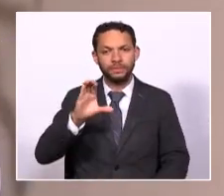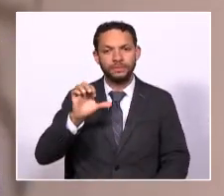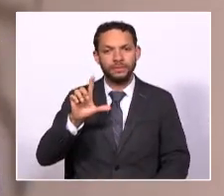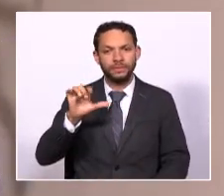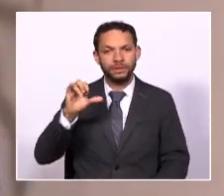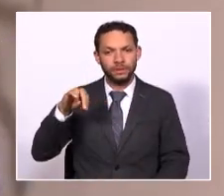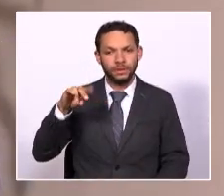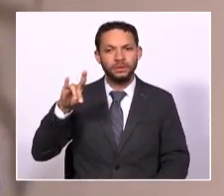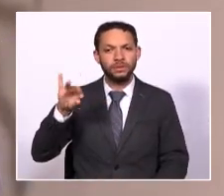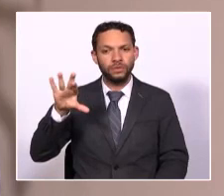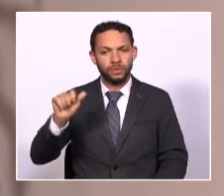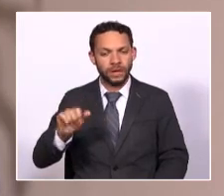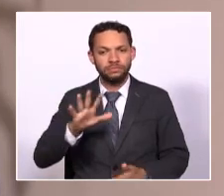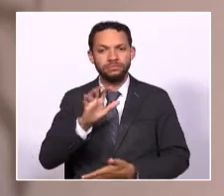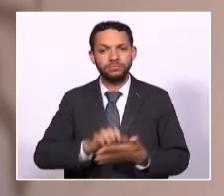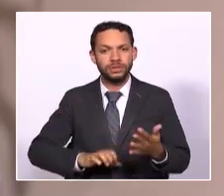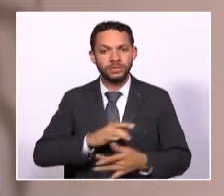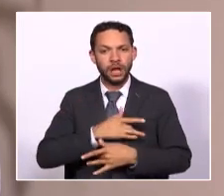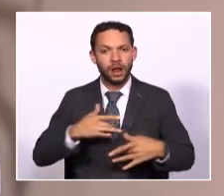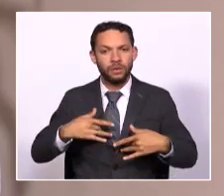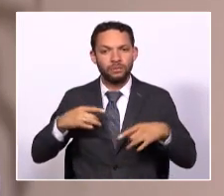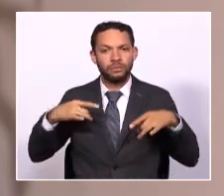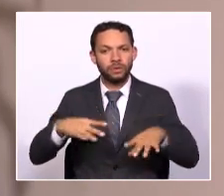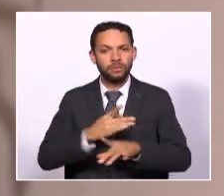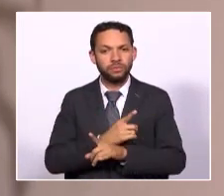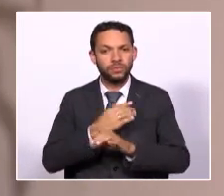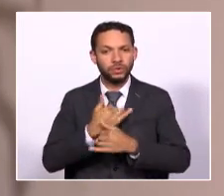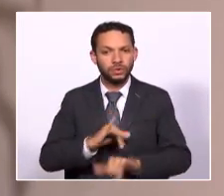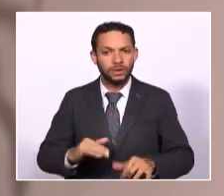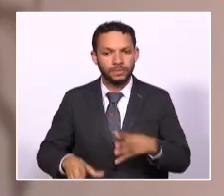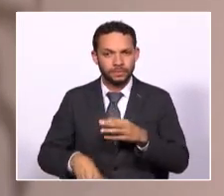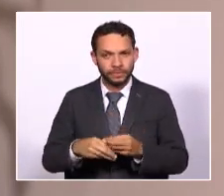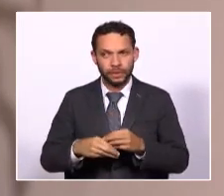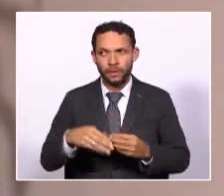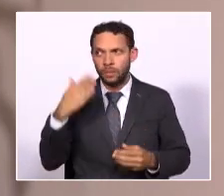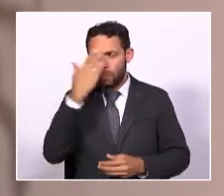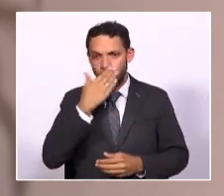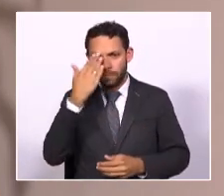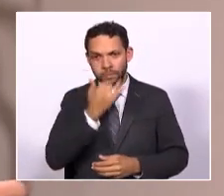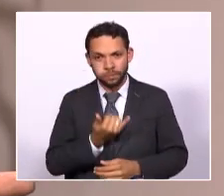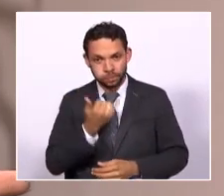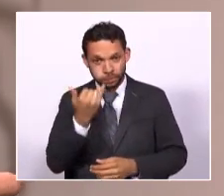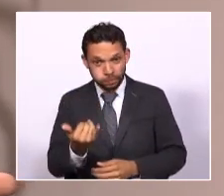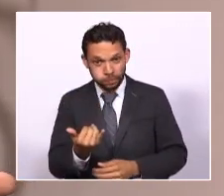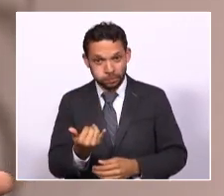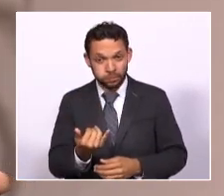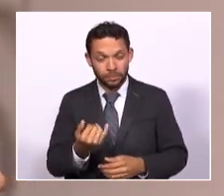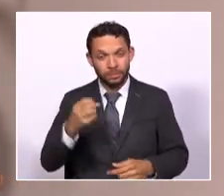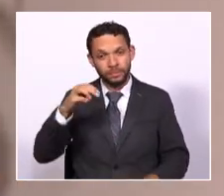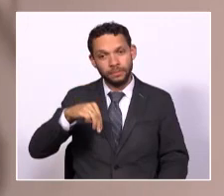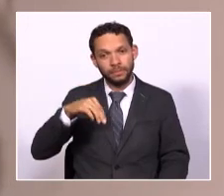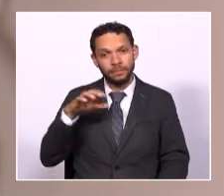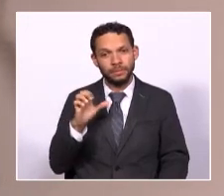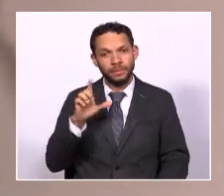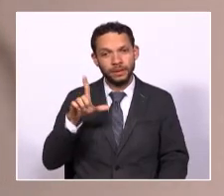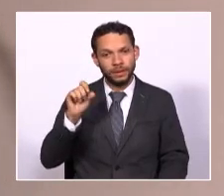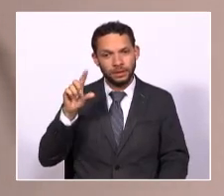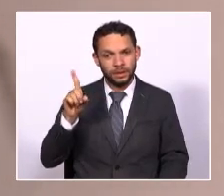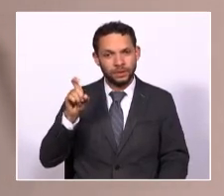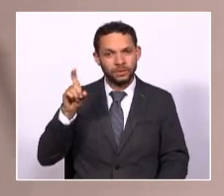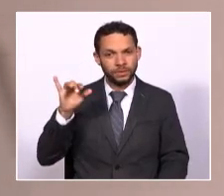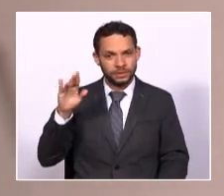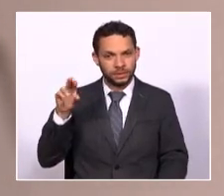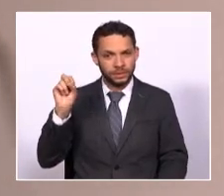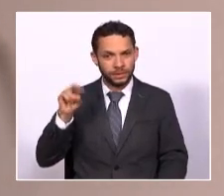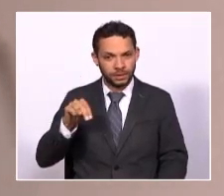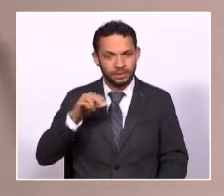ortiga. Y qué sorpresa, cuando al estudio encontramos que tienen meloxicam,